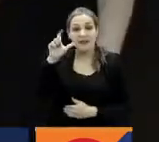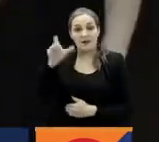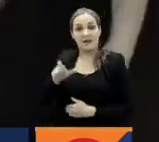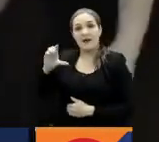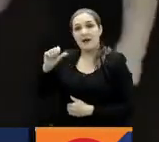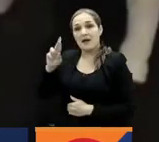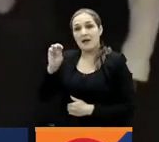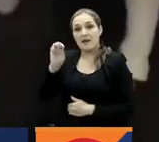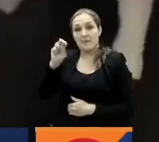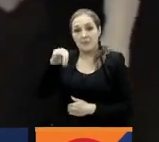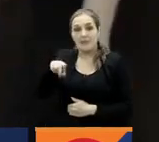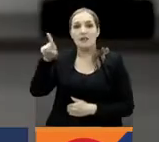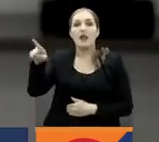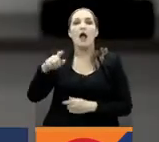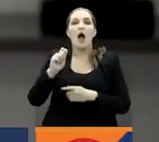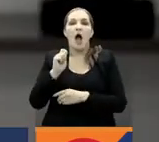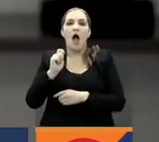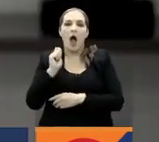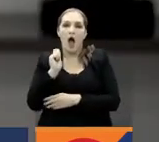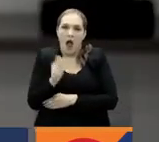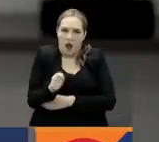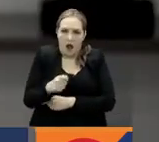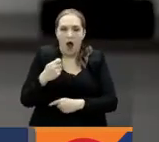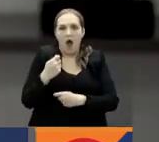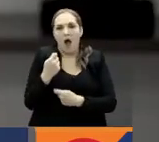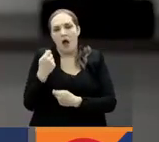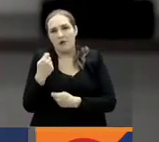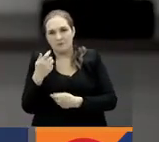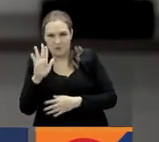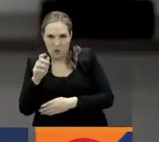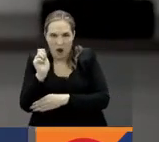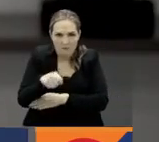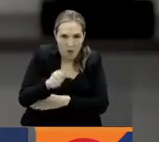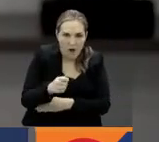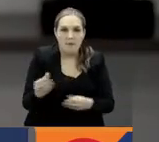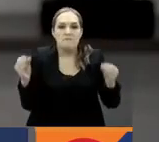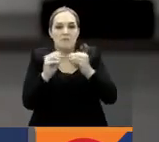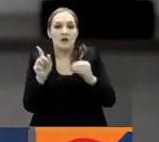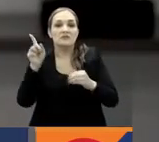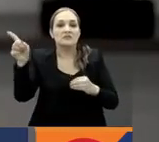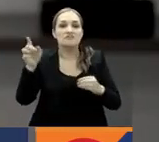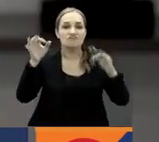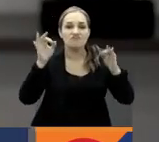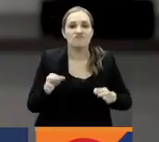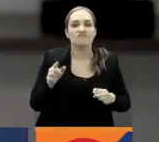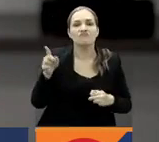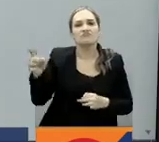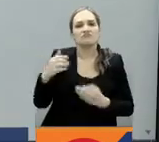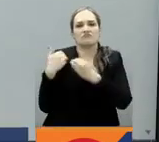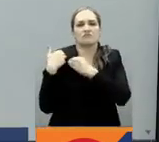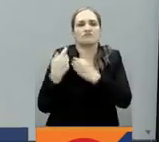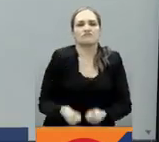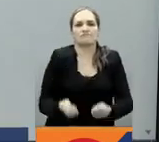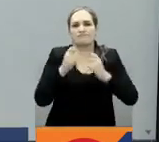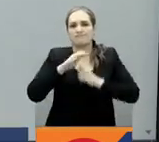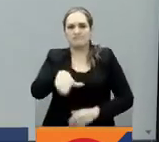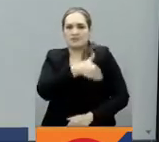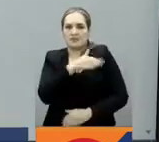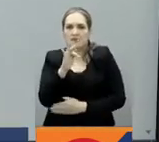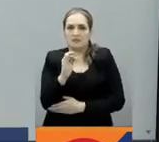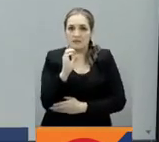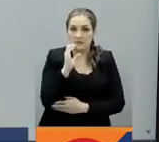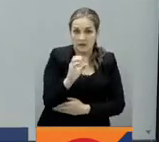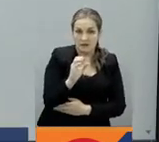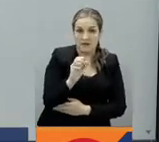especialista en Derecho de los Negocios. Además, es magíster en Derecho Empresarial. Valderrama, quien asumirá como nueva ministra de las Tecnologías de